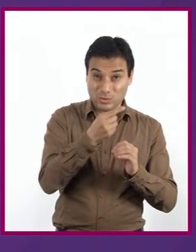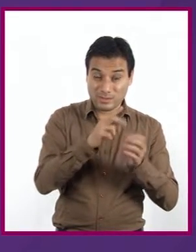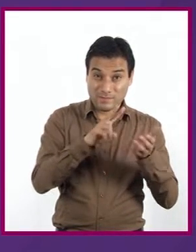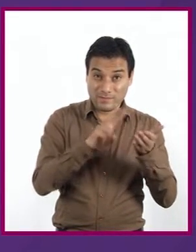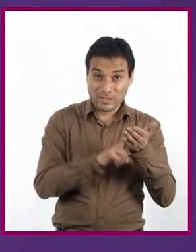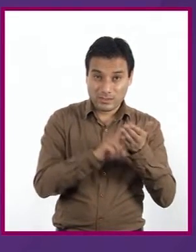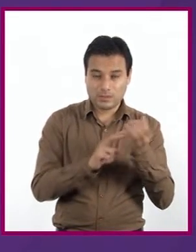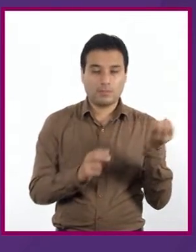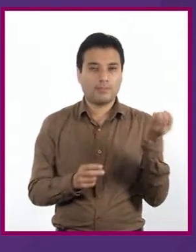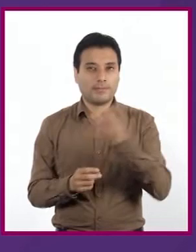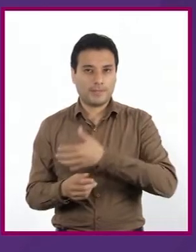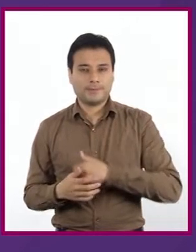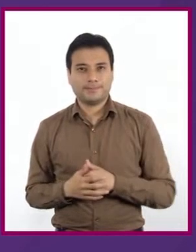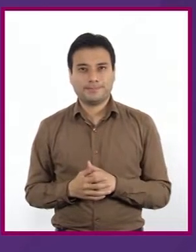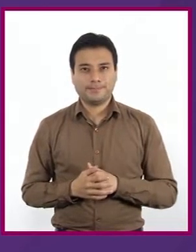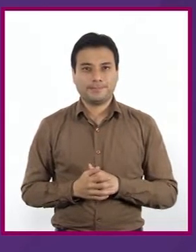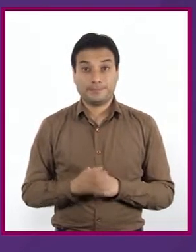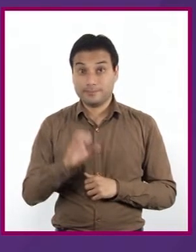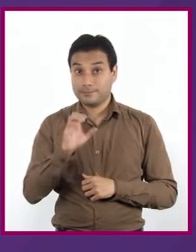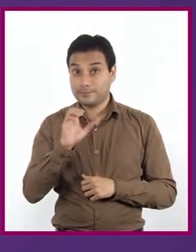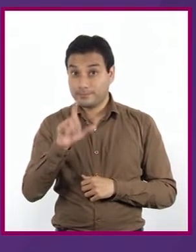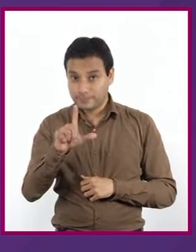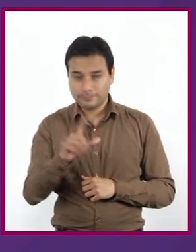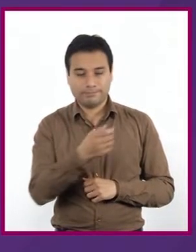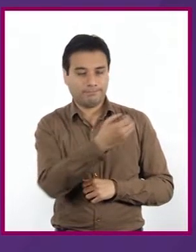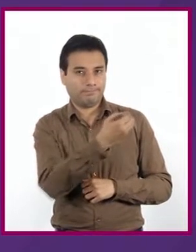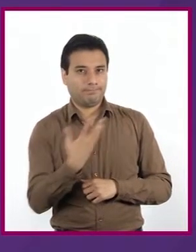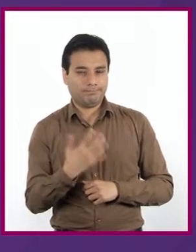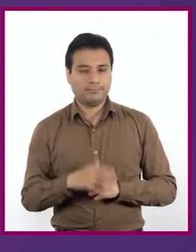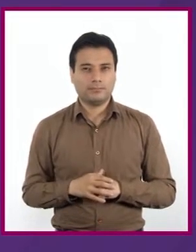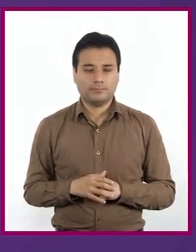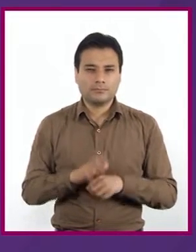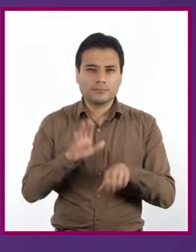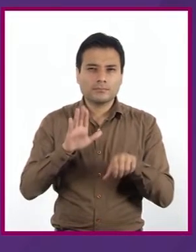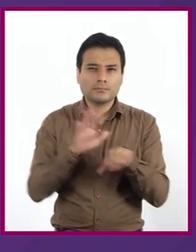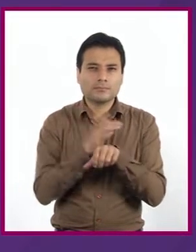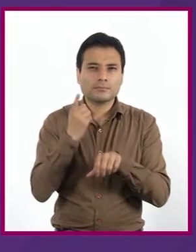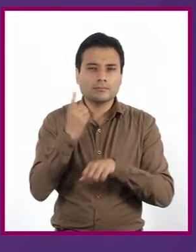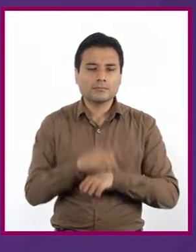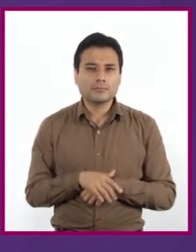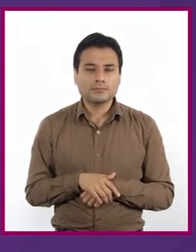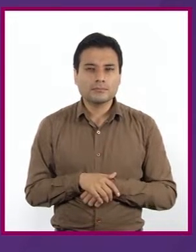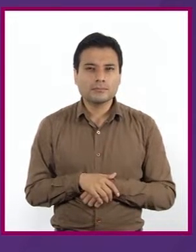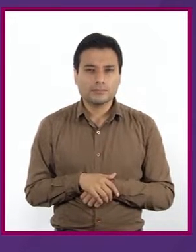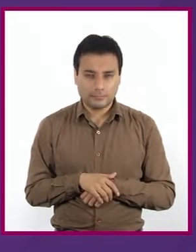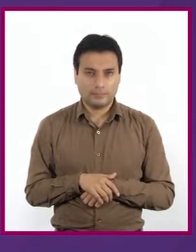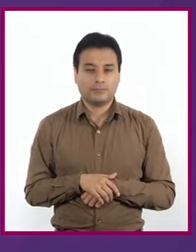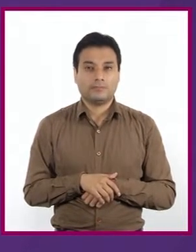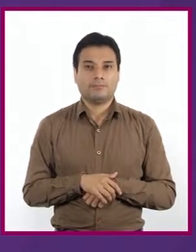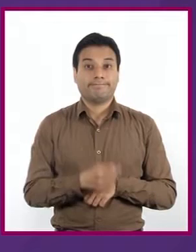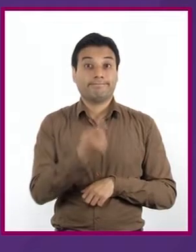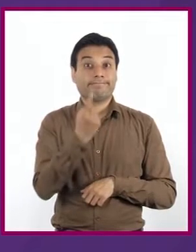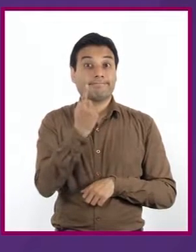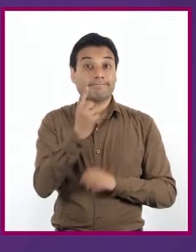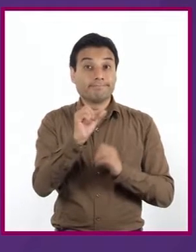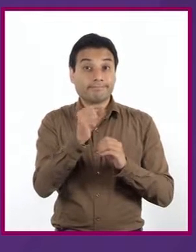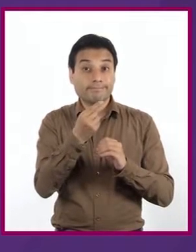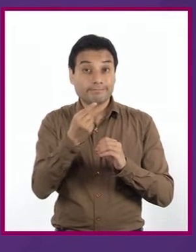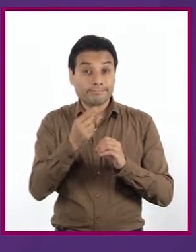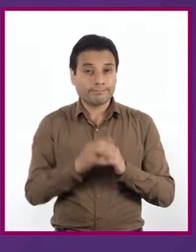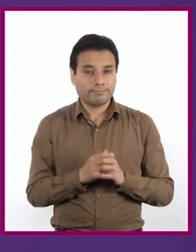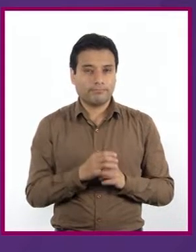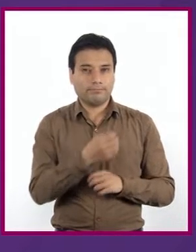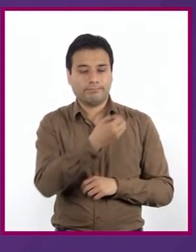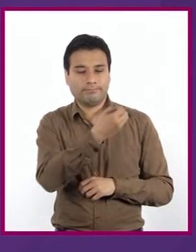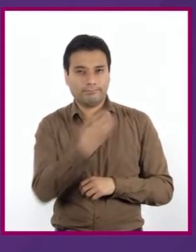lo que se une a 2 átomos de cloro, ya que cada uno aceptará solo un electrón. Y de